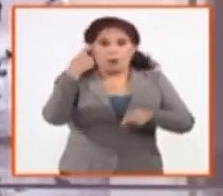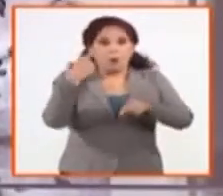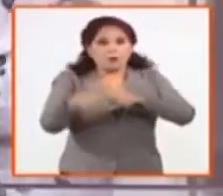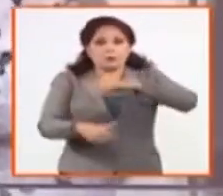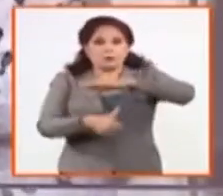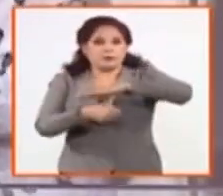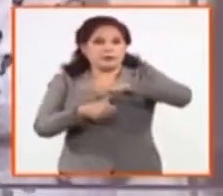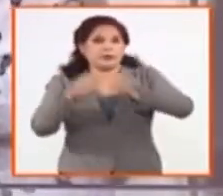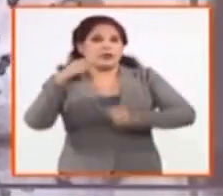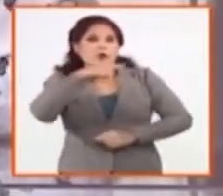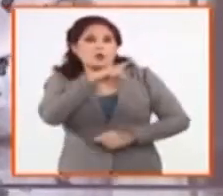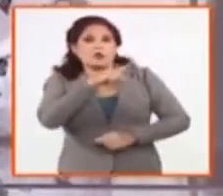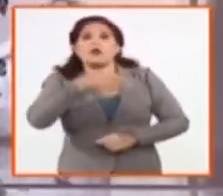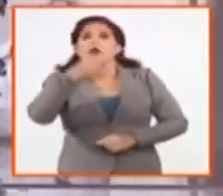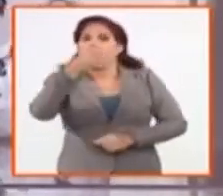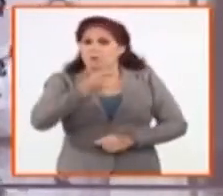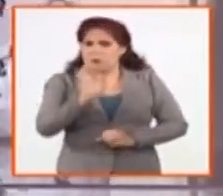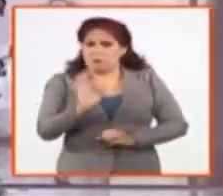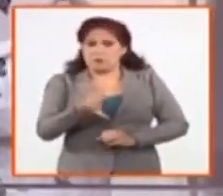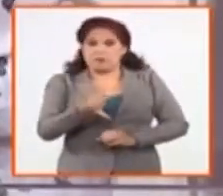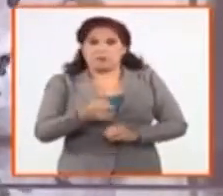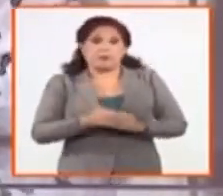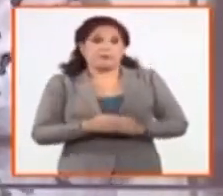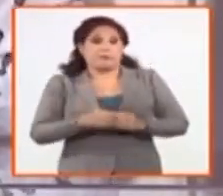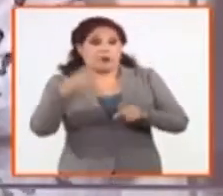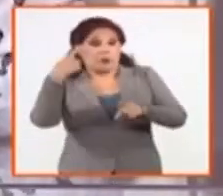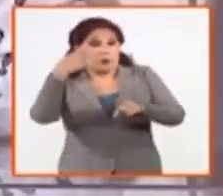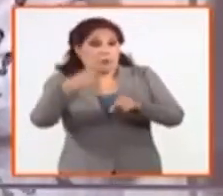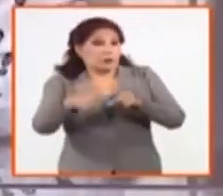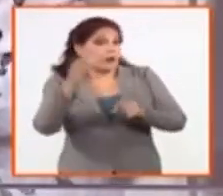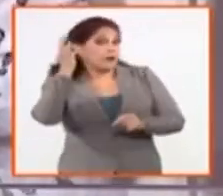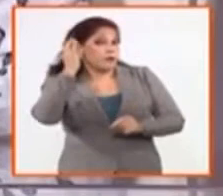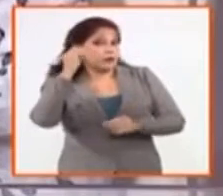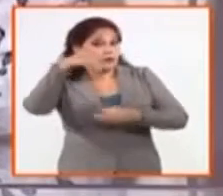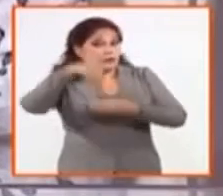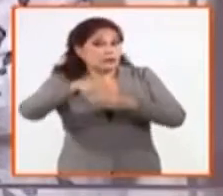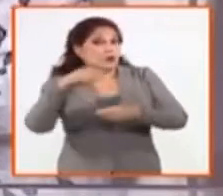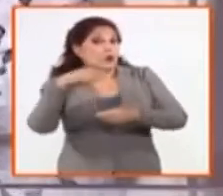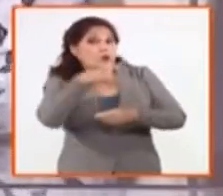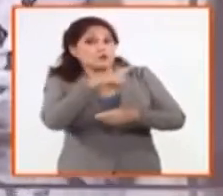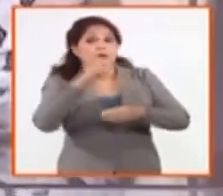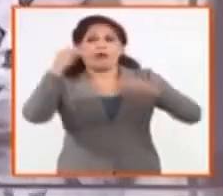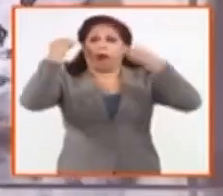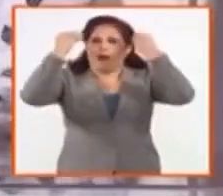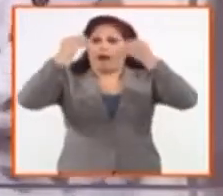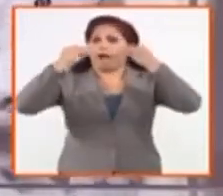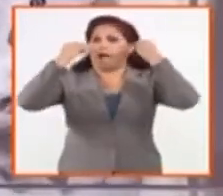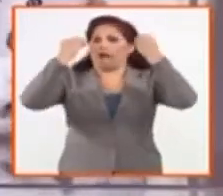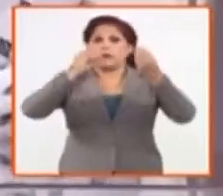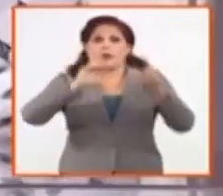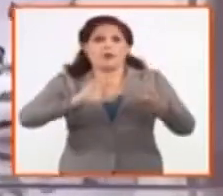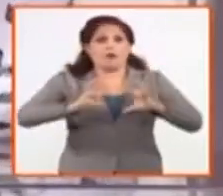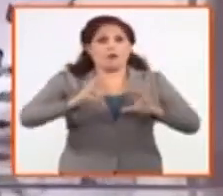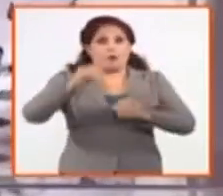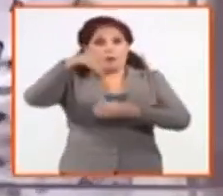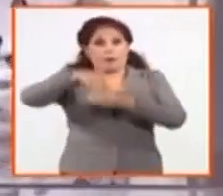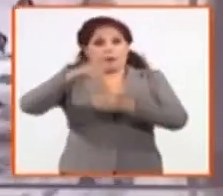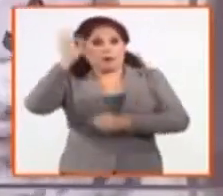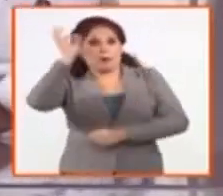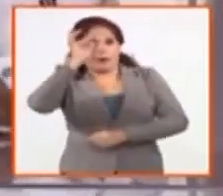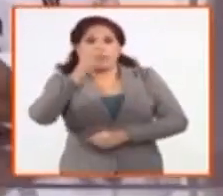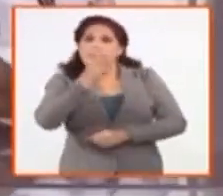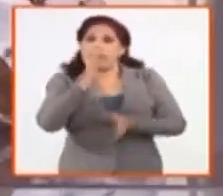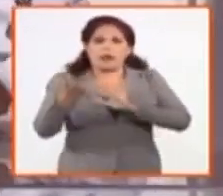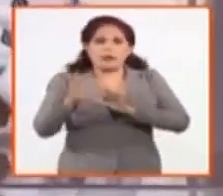planteado, y la propia vocera del Kremlin ha hecho un análisis de un poco más o menos parecido a China y de